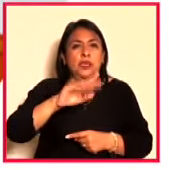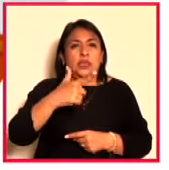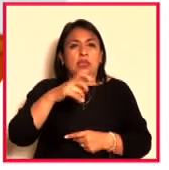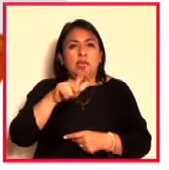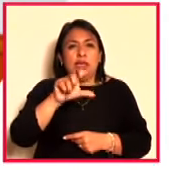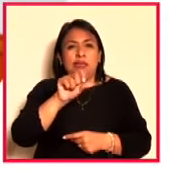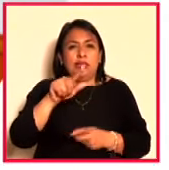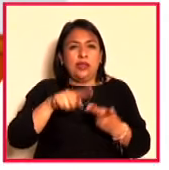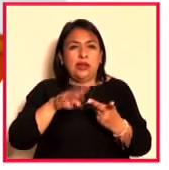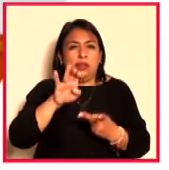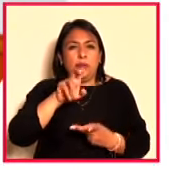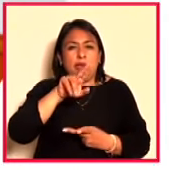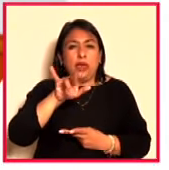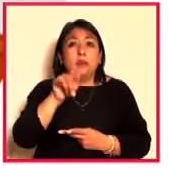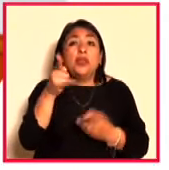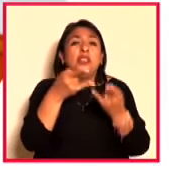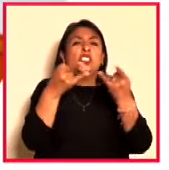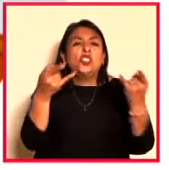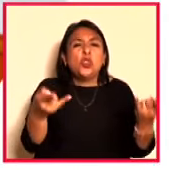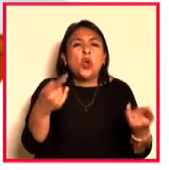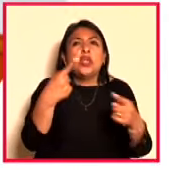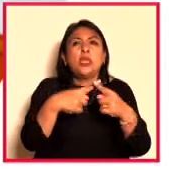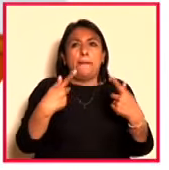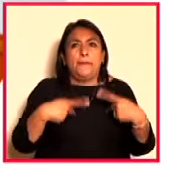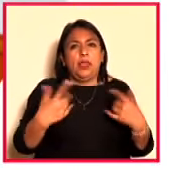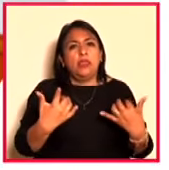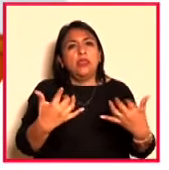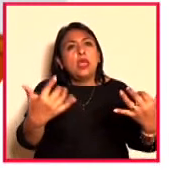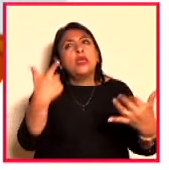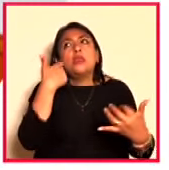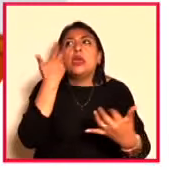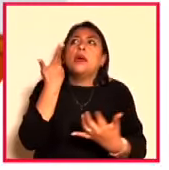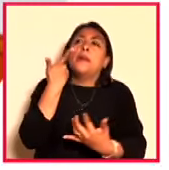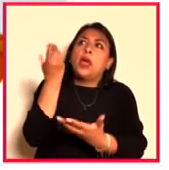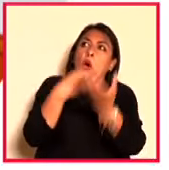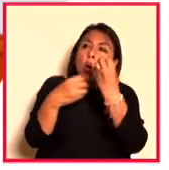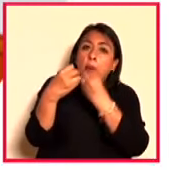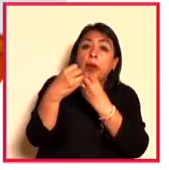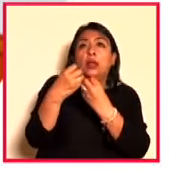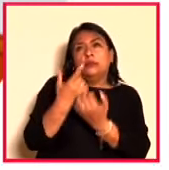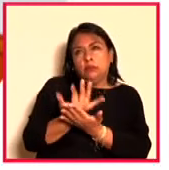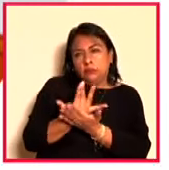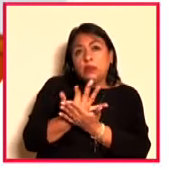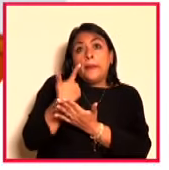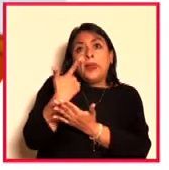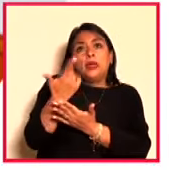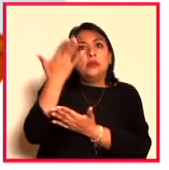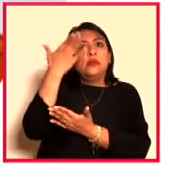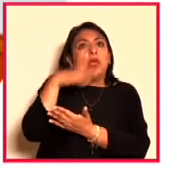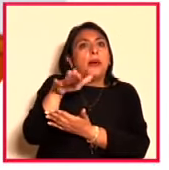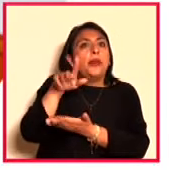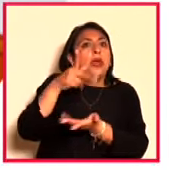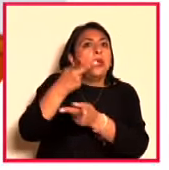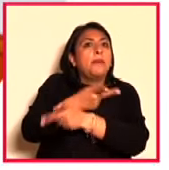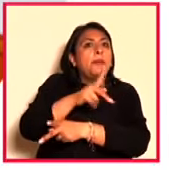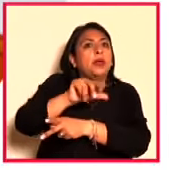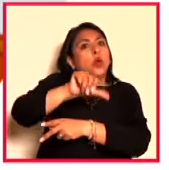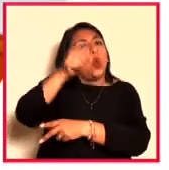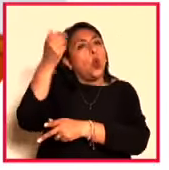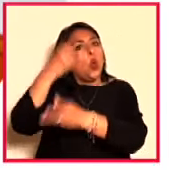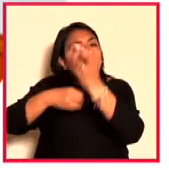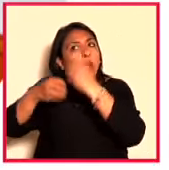Kahn. Cuenta la historia de un público que espera ver una obra y mientras lo hace, se entera de lo que ocurrió en otro montaje.